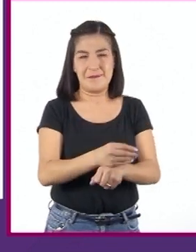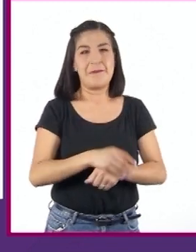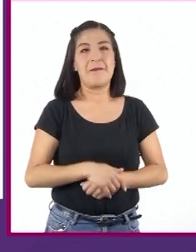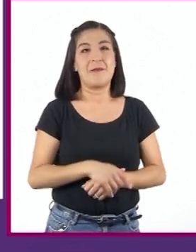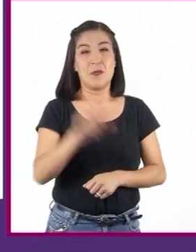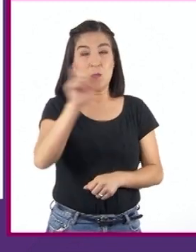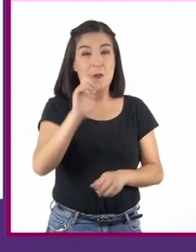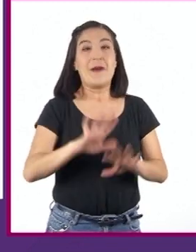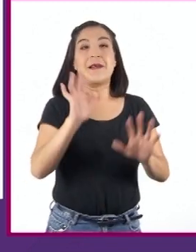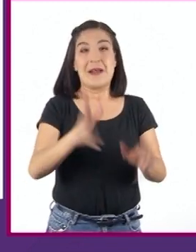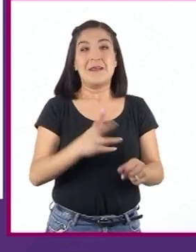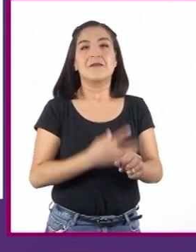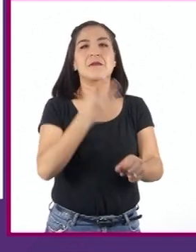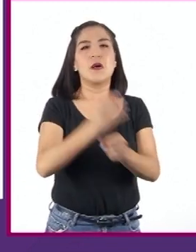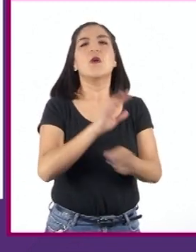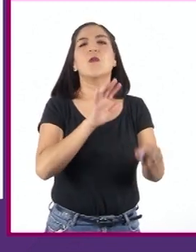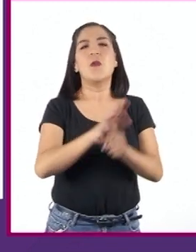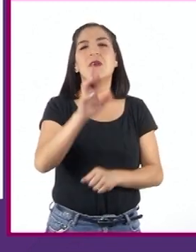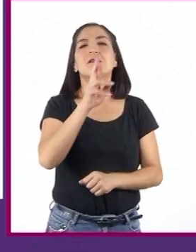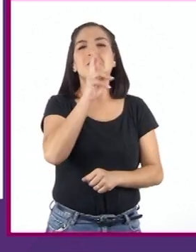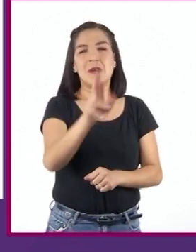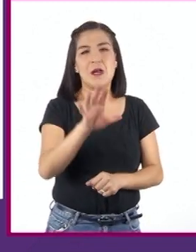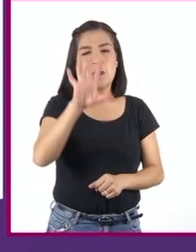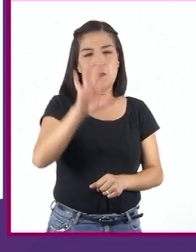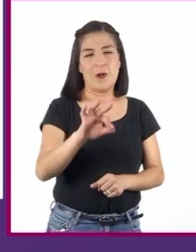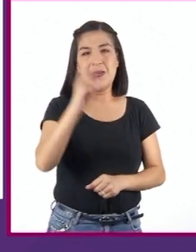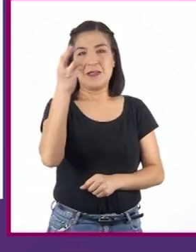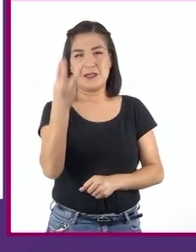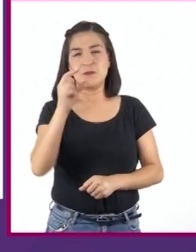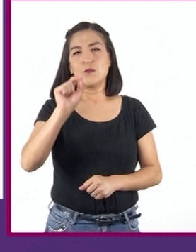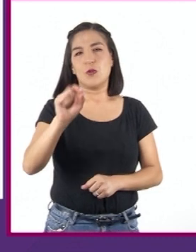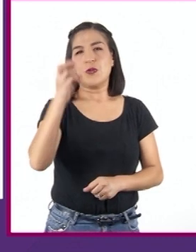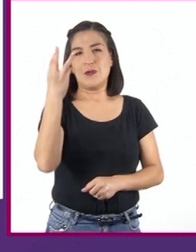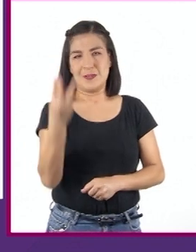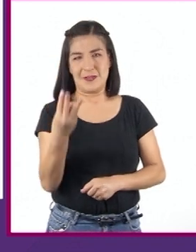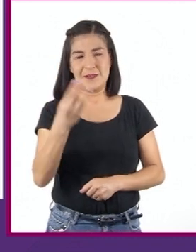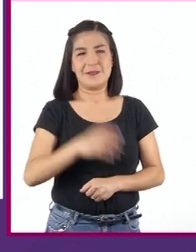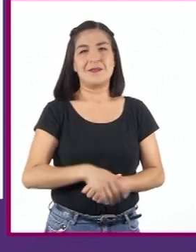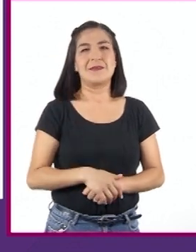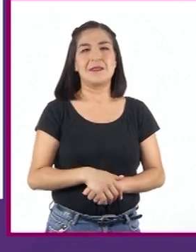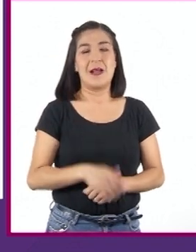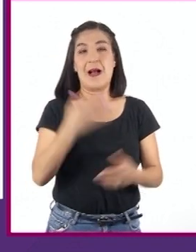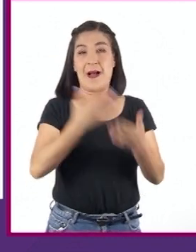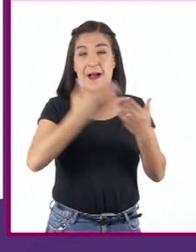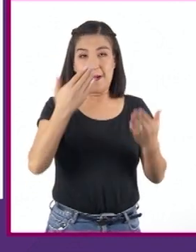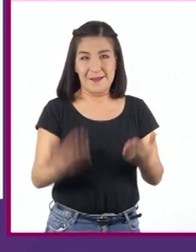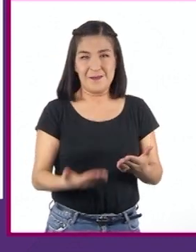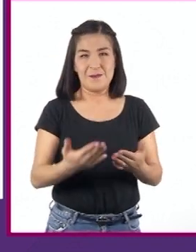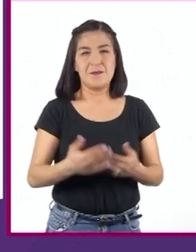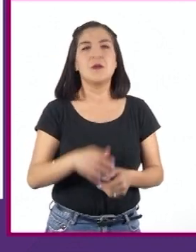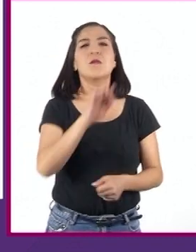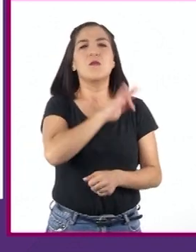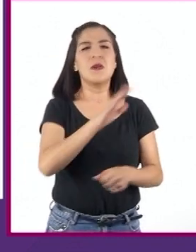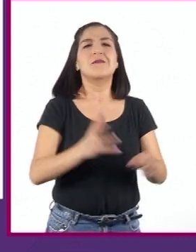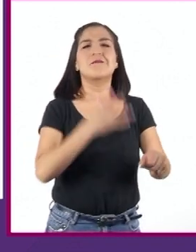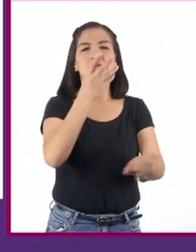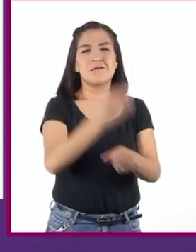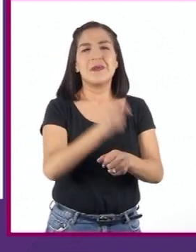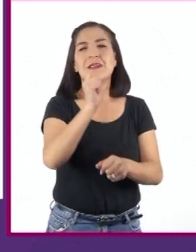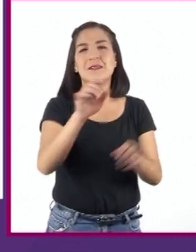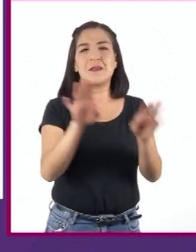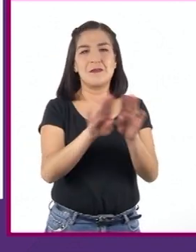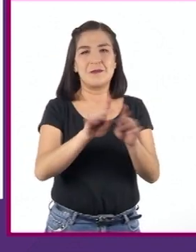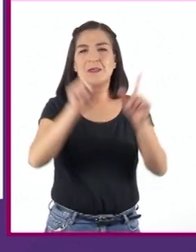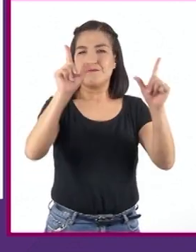resolver, obtenemos como resultado 43.3. Y ahora, podemos aclarar la solución